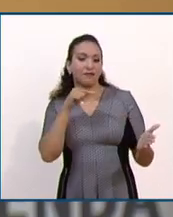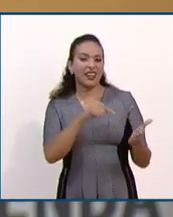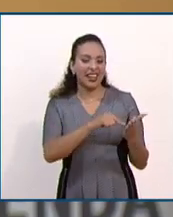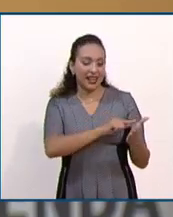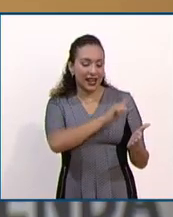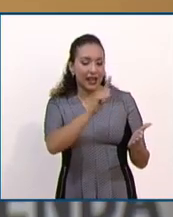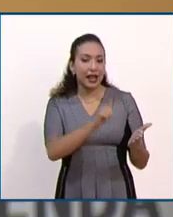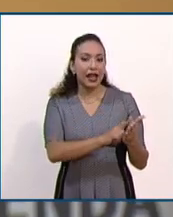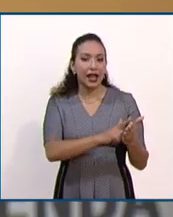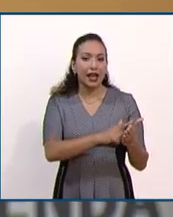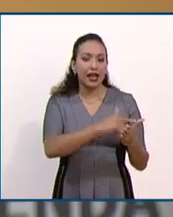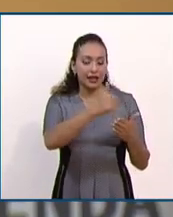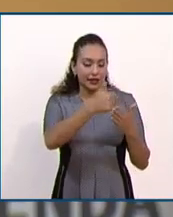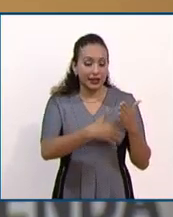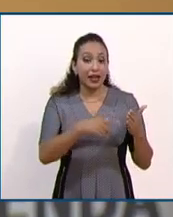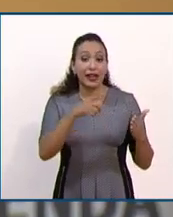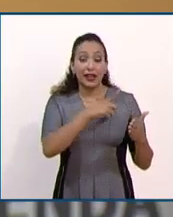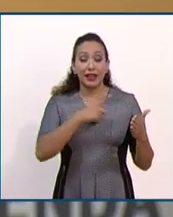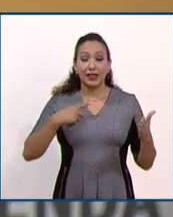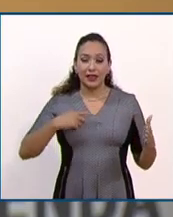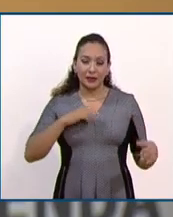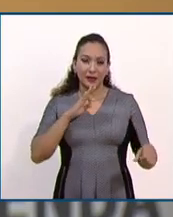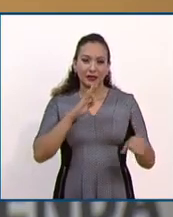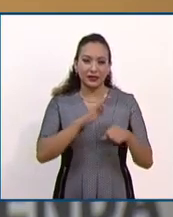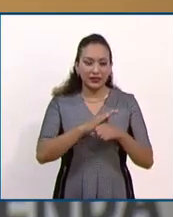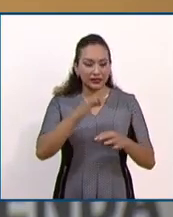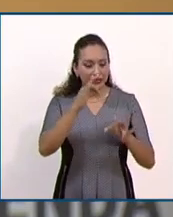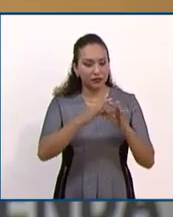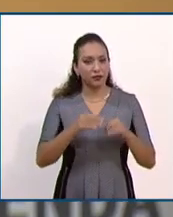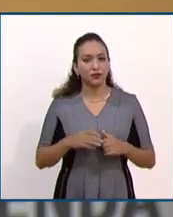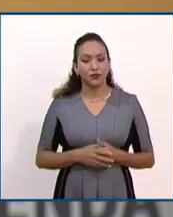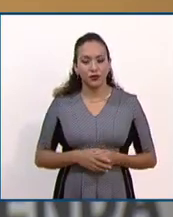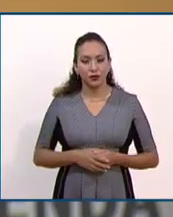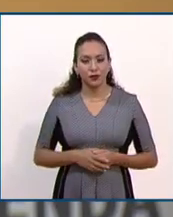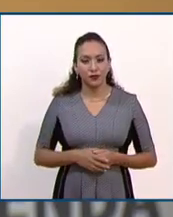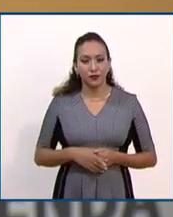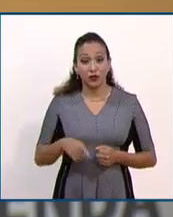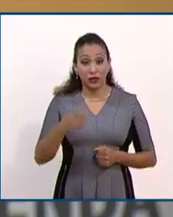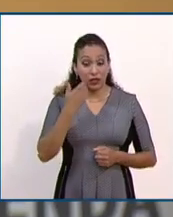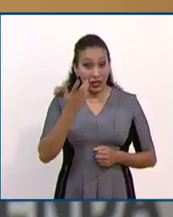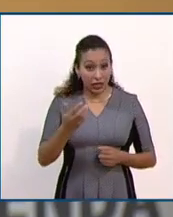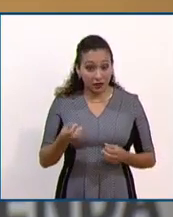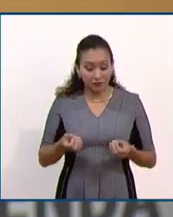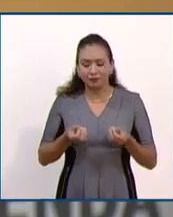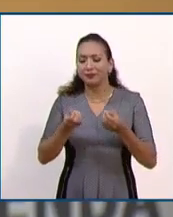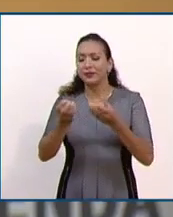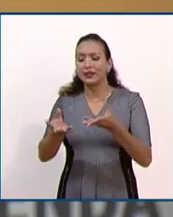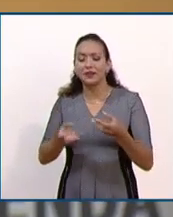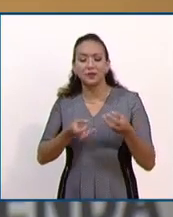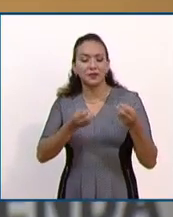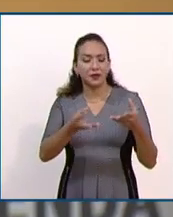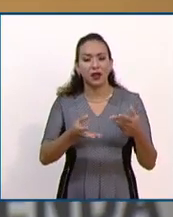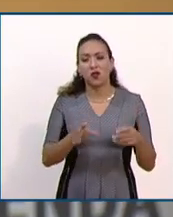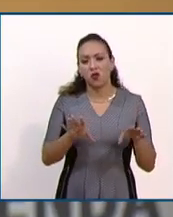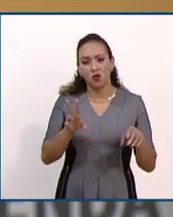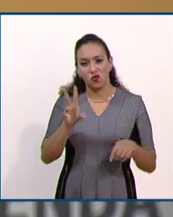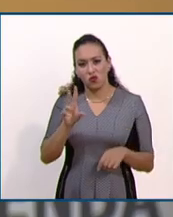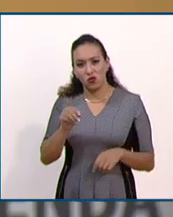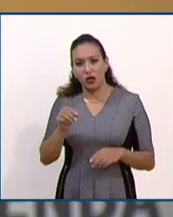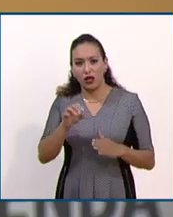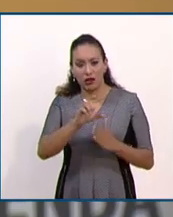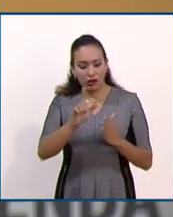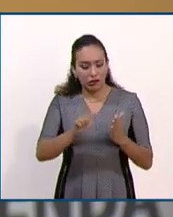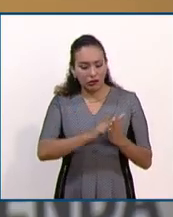con lo que mandatan las leyes, pues nadie puede pretender para sí o para alguien más el